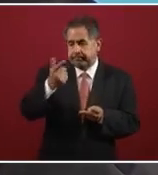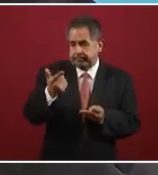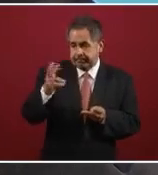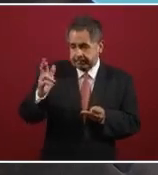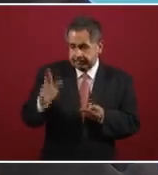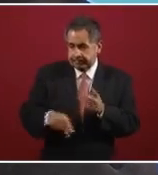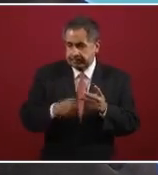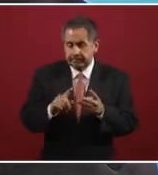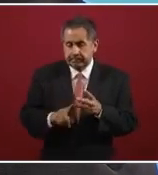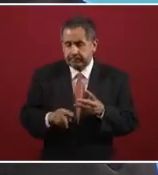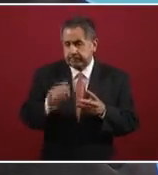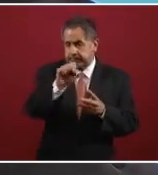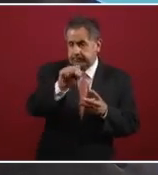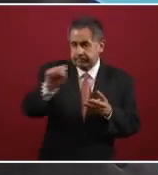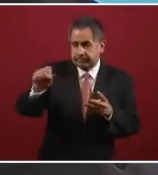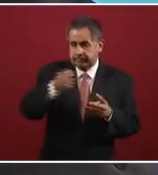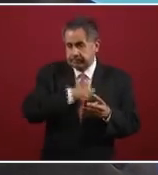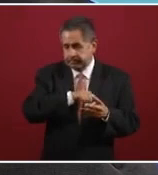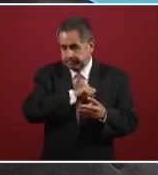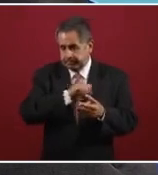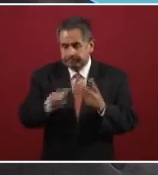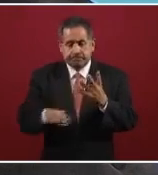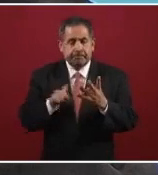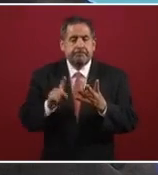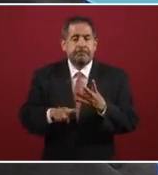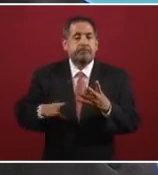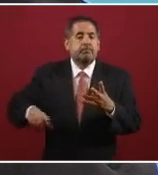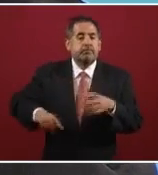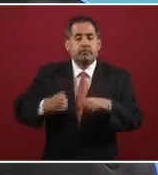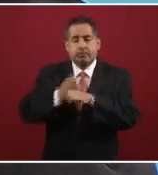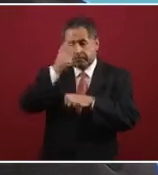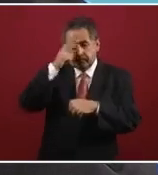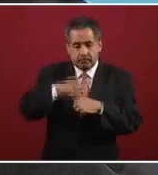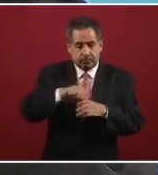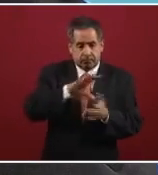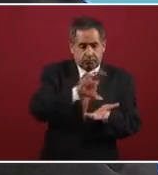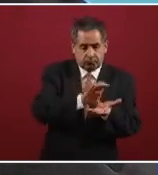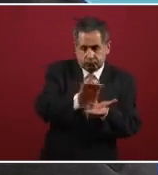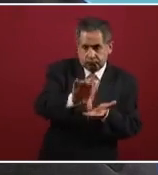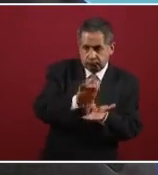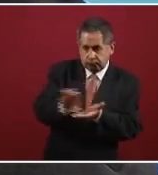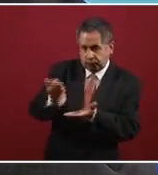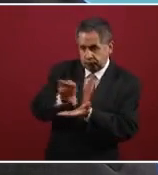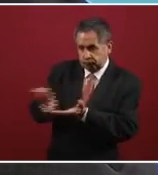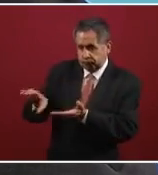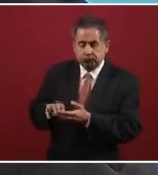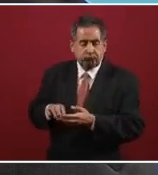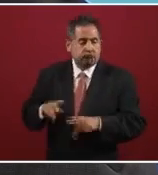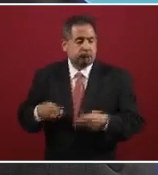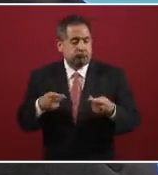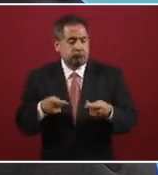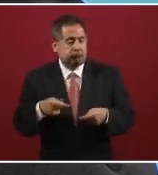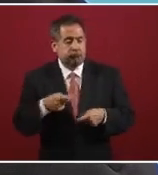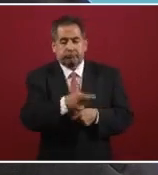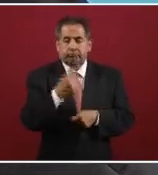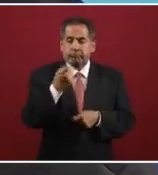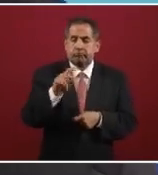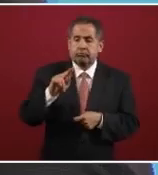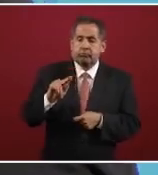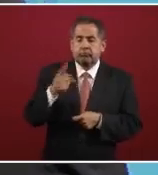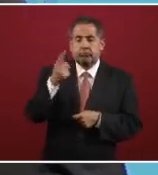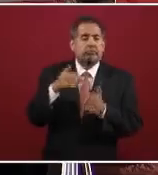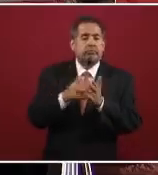a la secretaria de salud y al gobierno del estado de mexico se le dio una adjudicación directa en 181